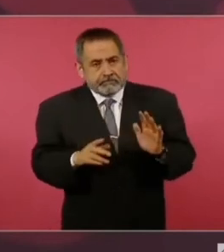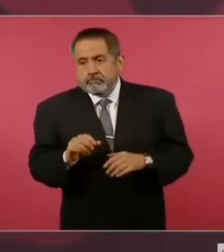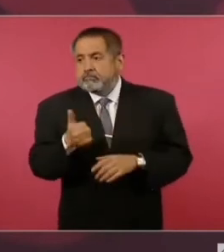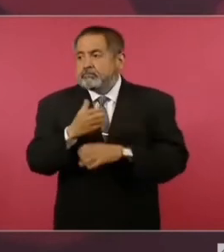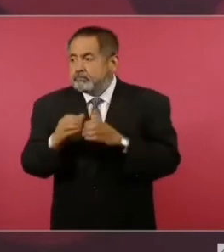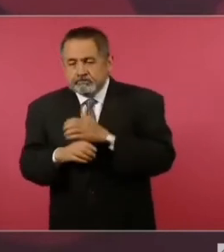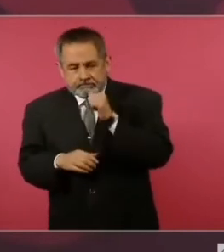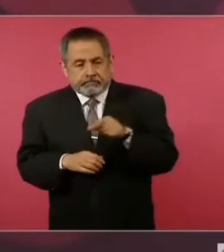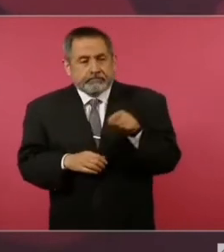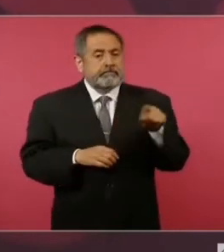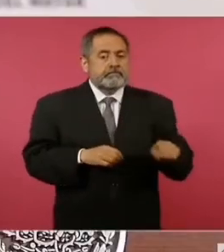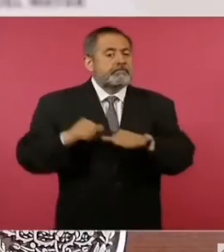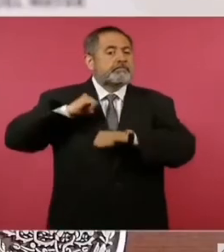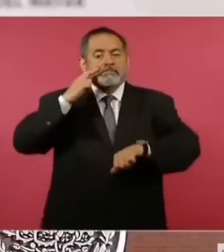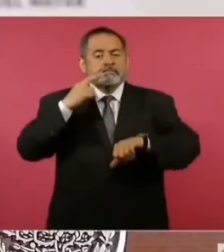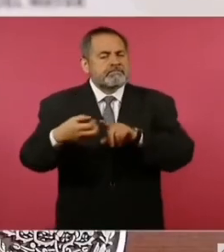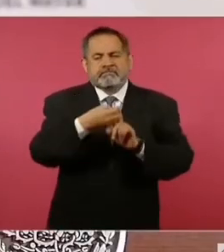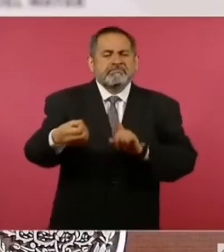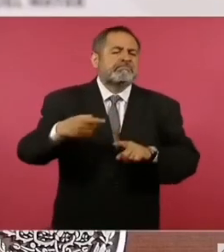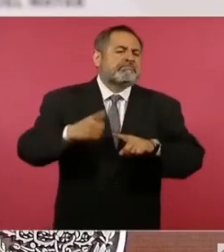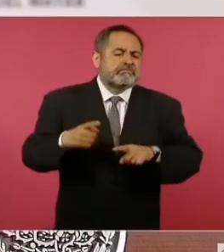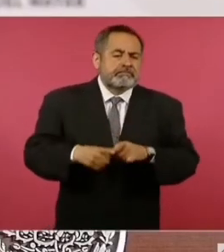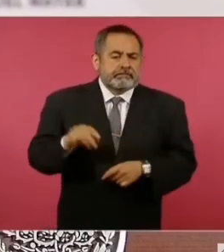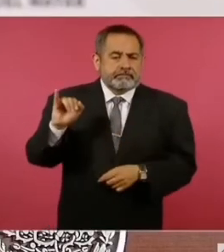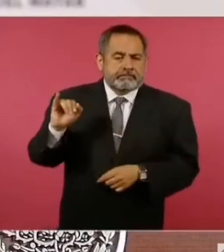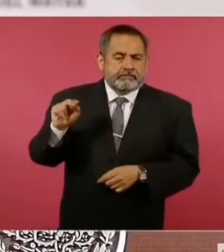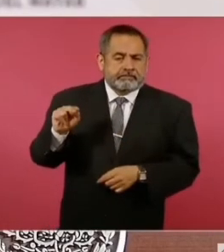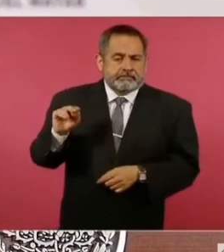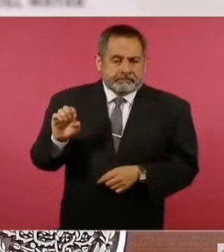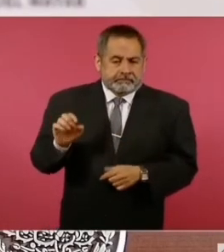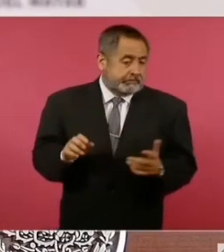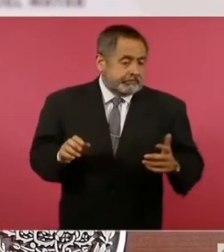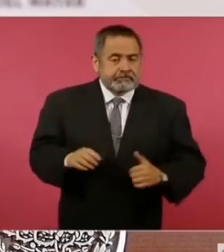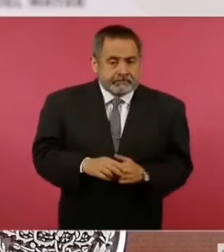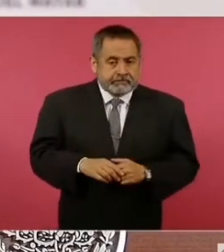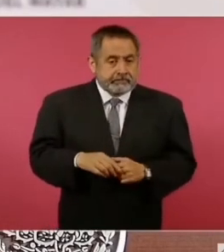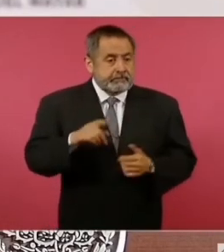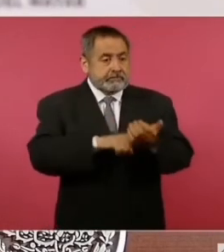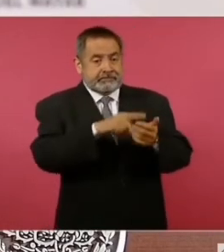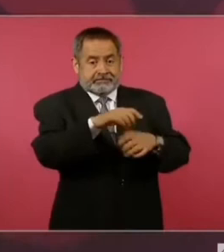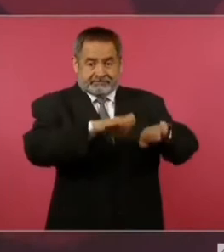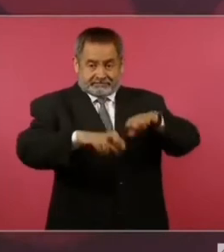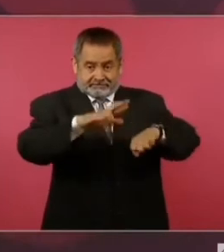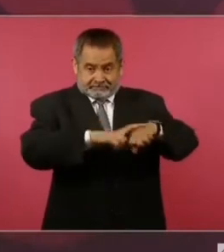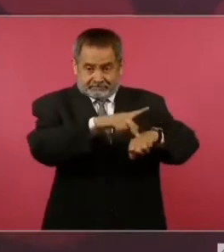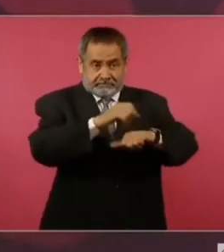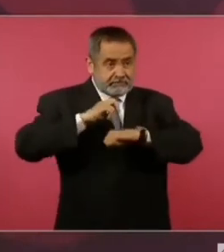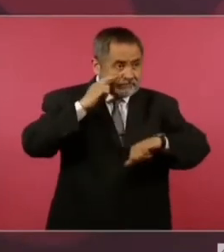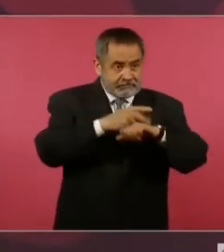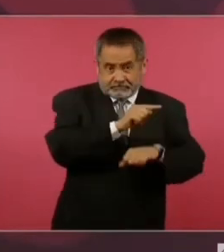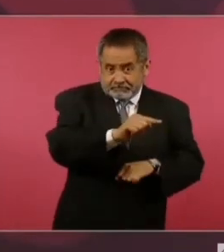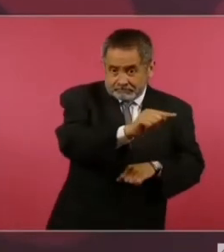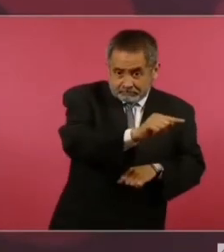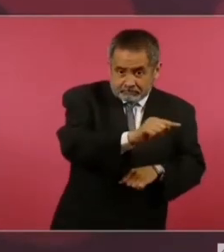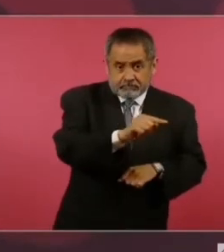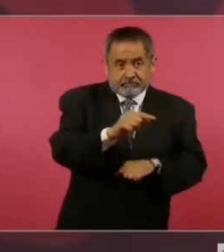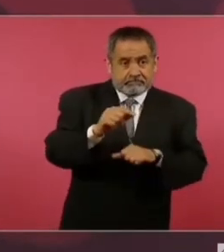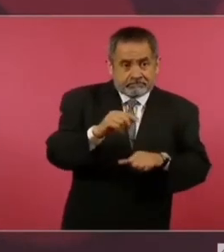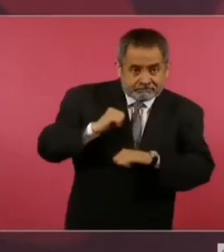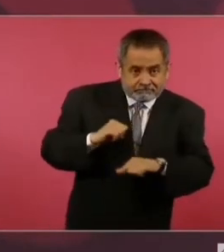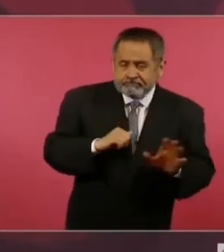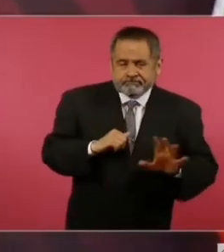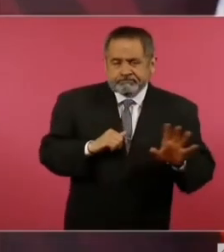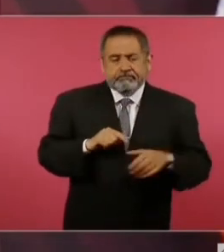Quien organizó las elecciones fue el INE, no los diplomáticos de los consulados.